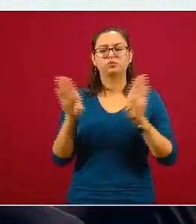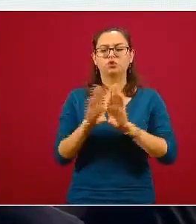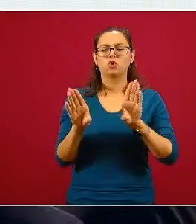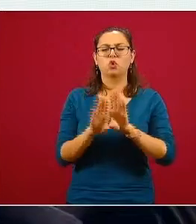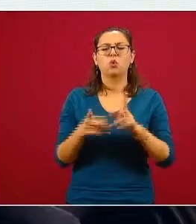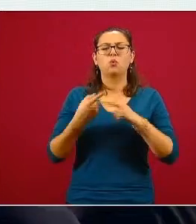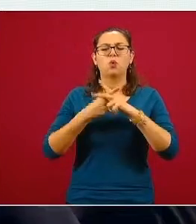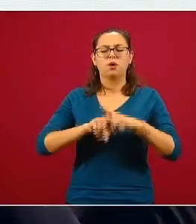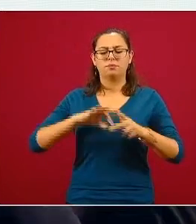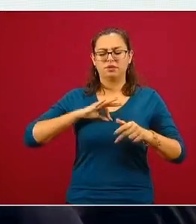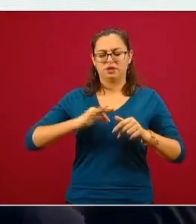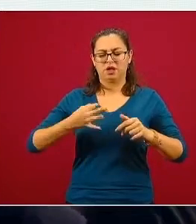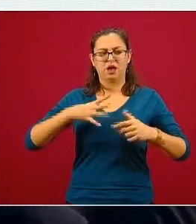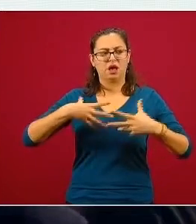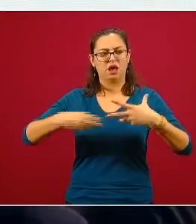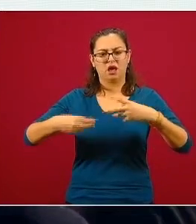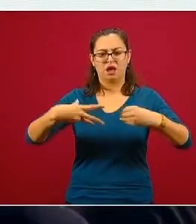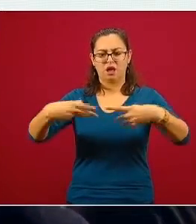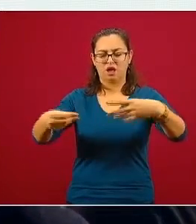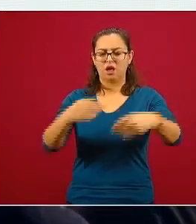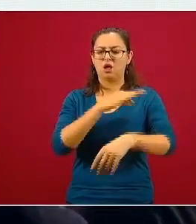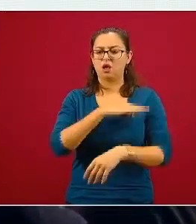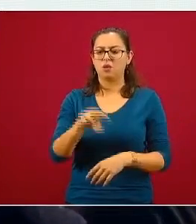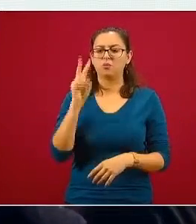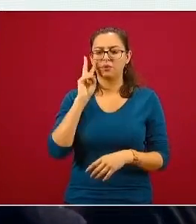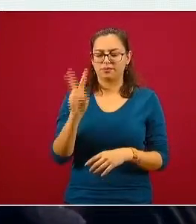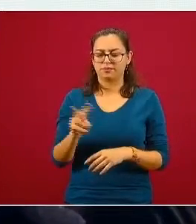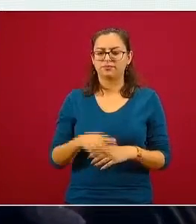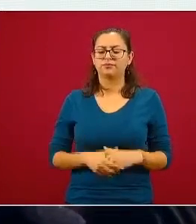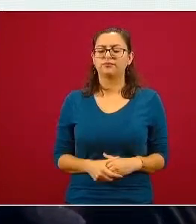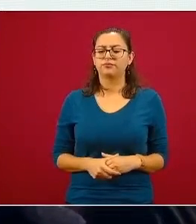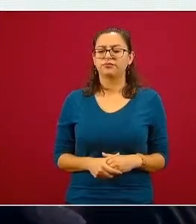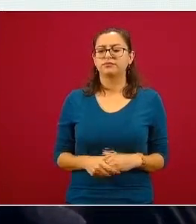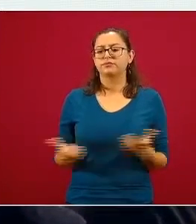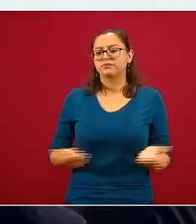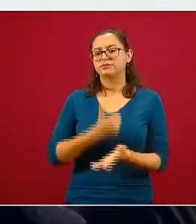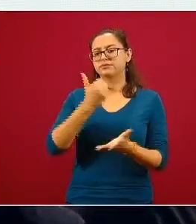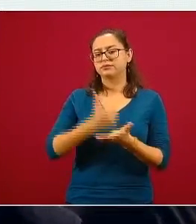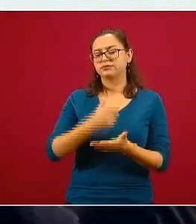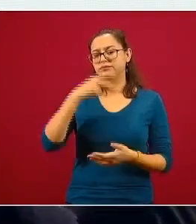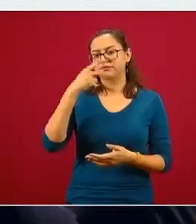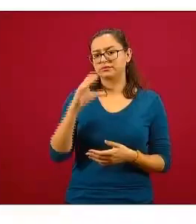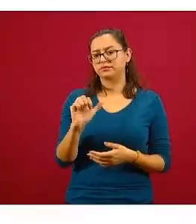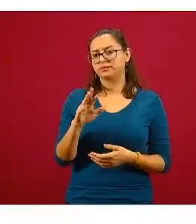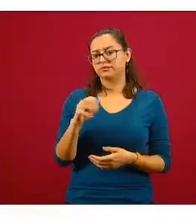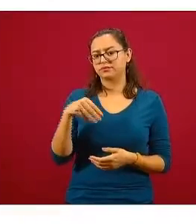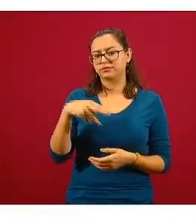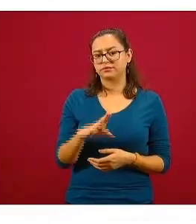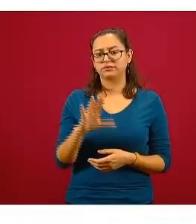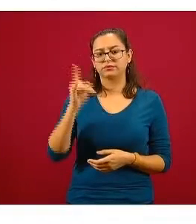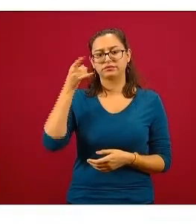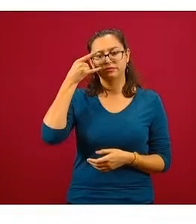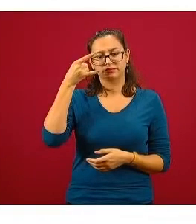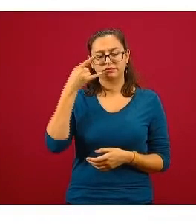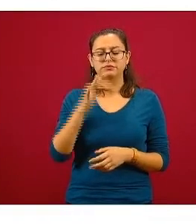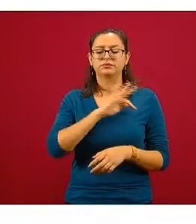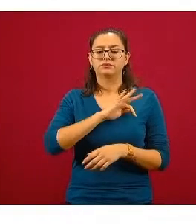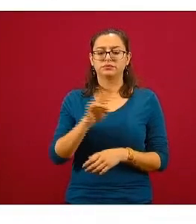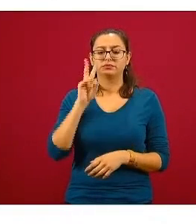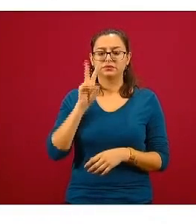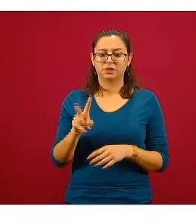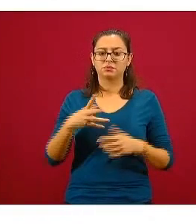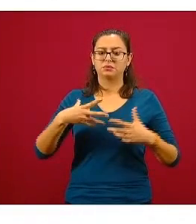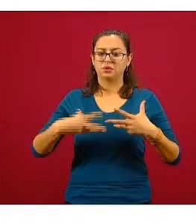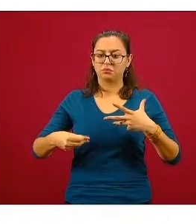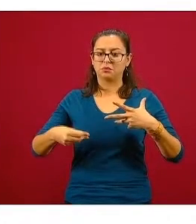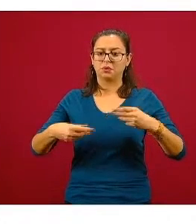cabo la transmisión en las semanas 11. Carmen y Campeche son los primeros municipios que empiezan con transmisión. Vemos cómo van